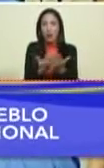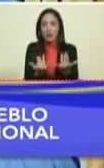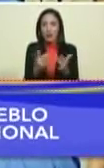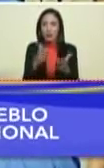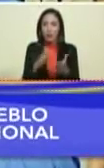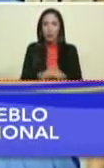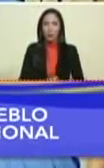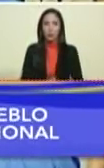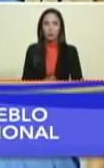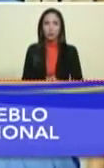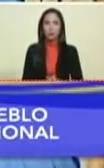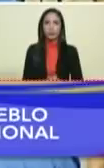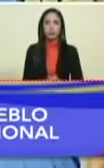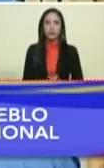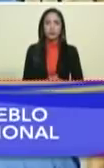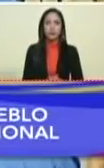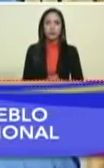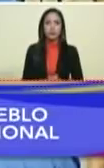En esta etapa